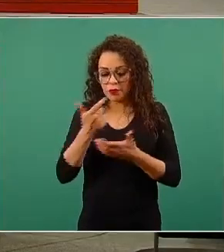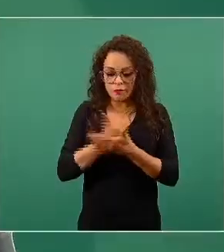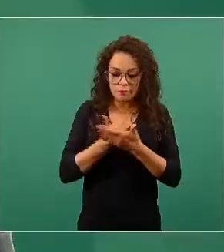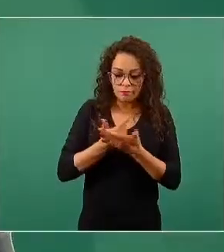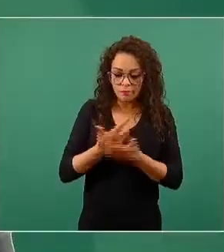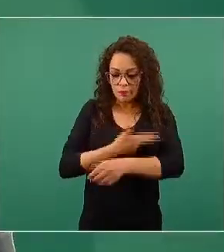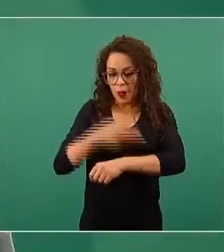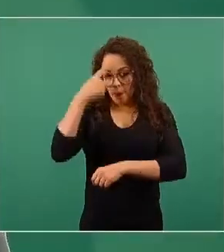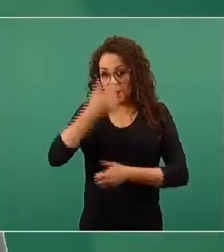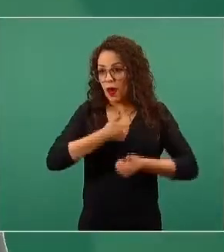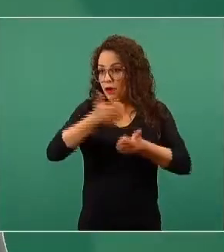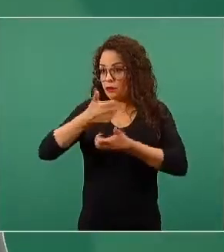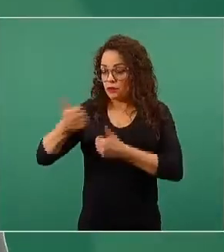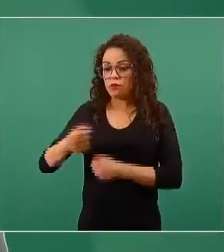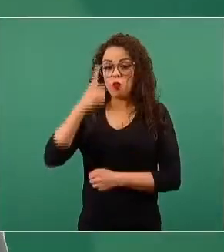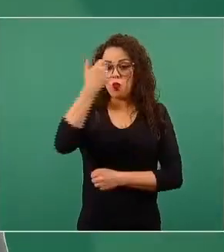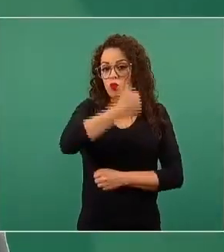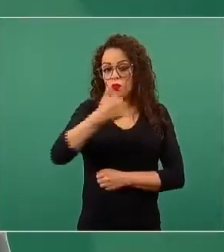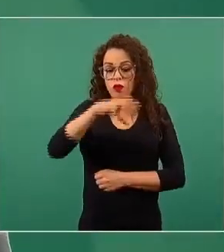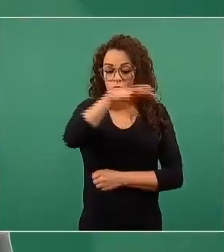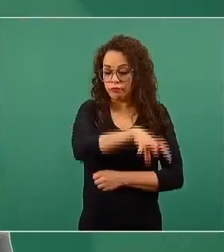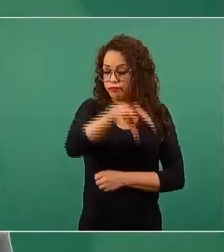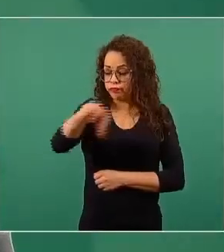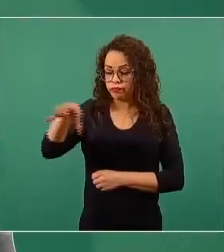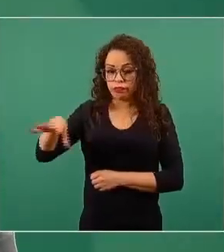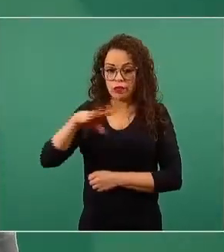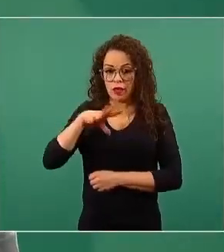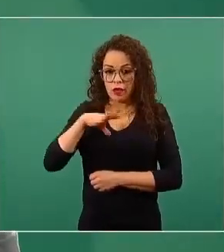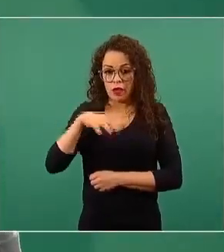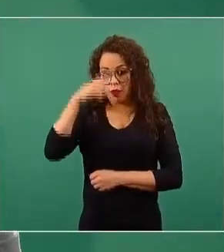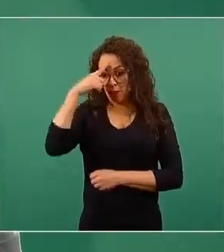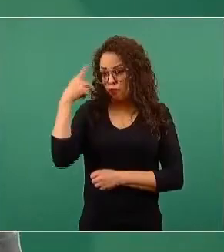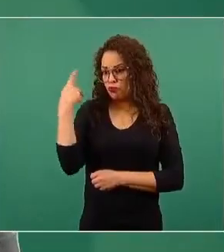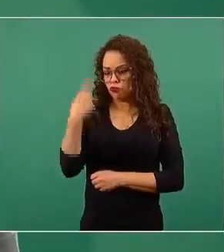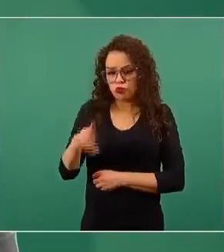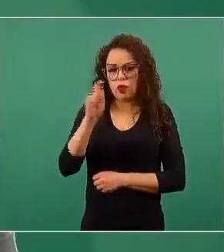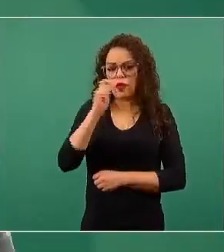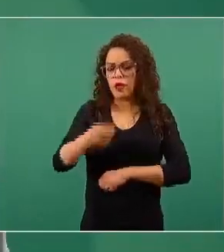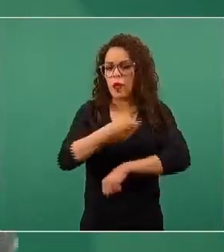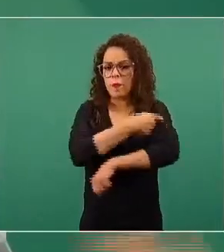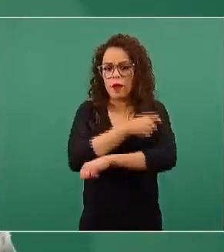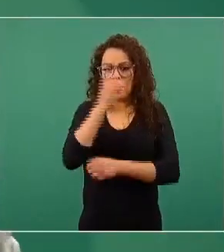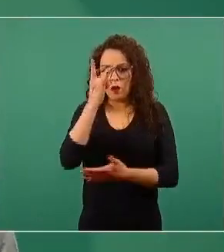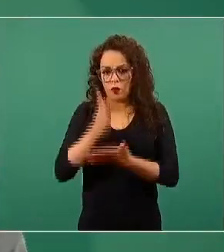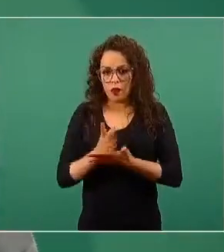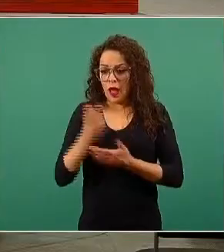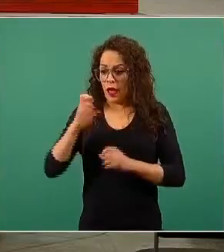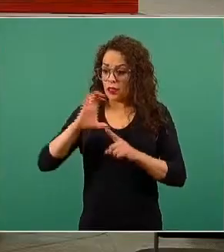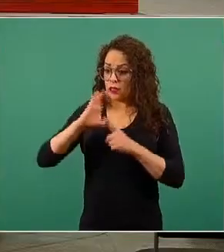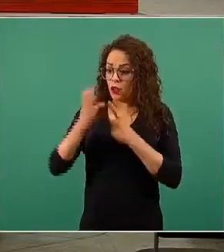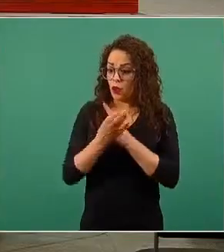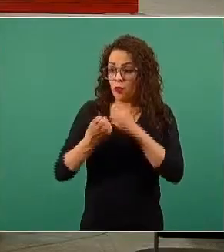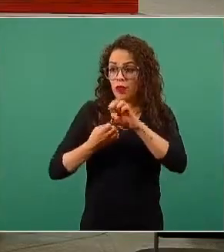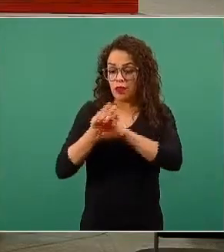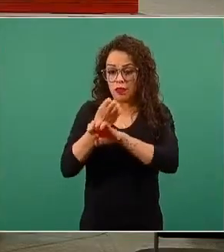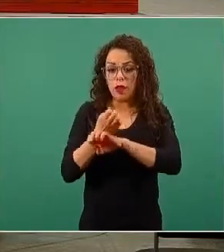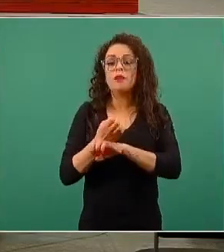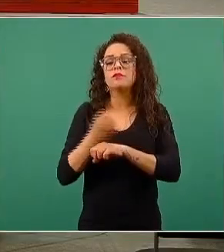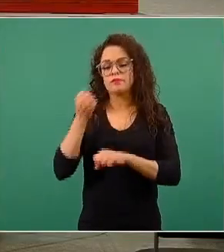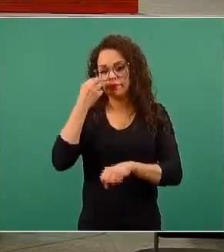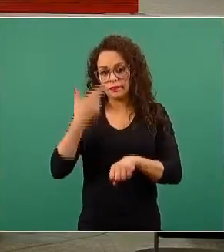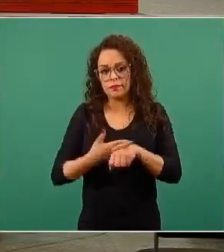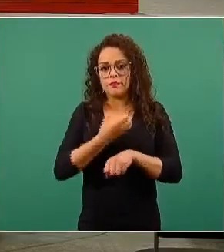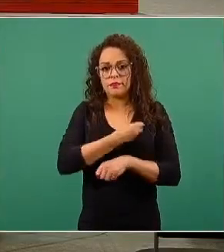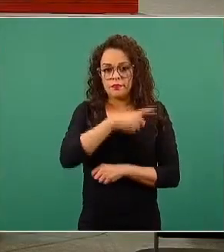de vacunación. Este es para el uso rutinario de las vacunas, y en ese comité estatal concurren los secretarios de salud de